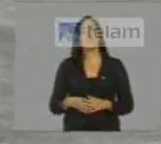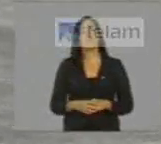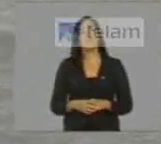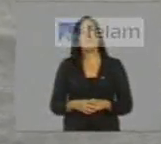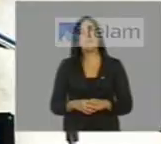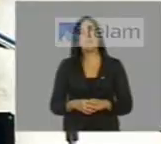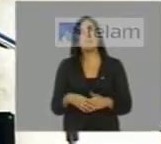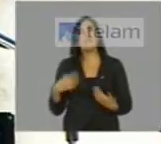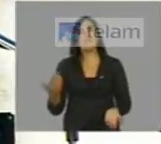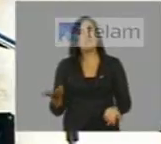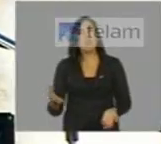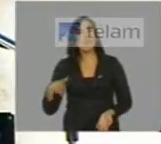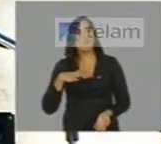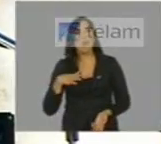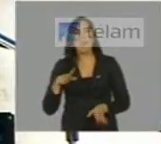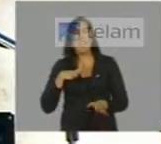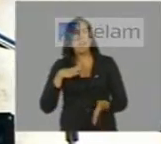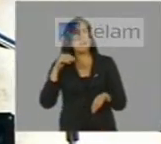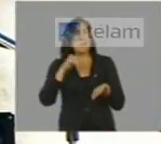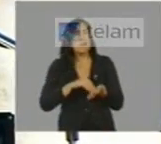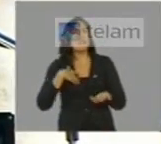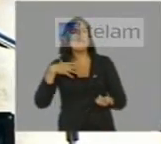todavía nos faltan conquistar más libertades,